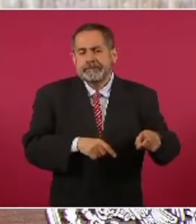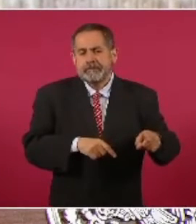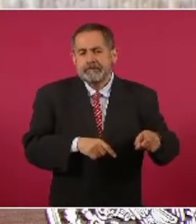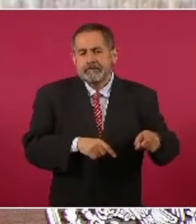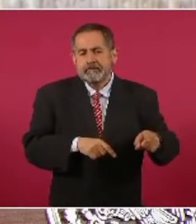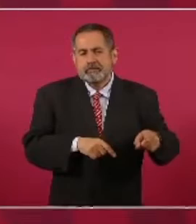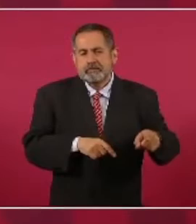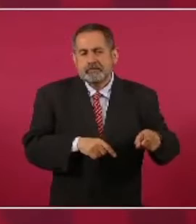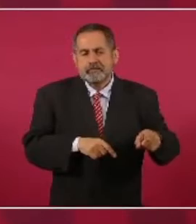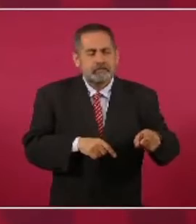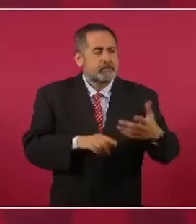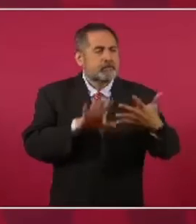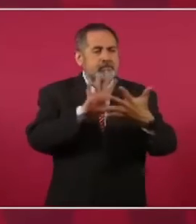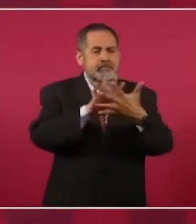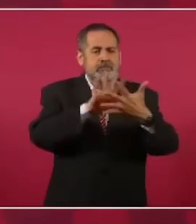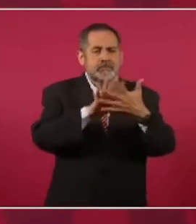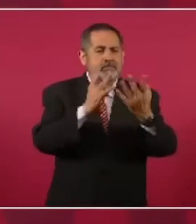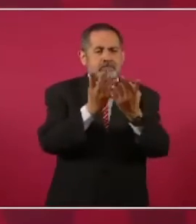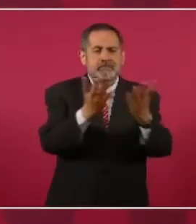un reclusorio.